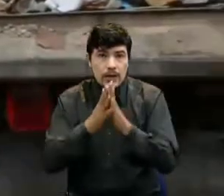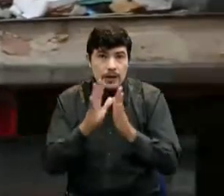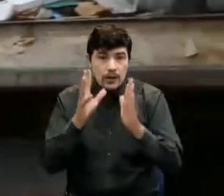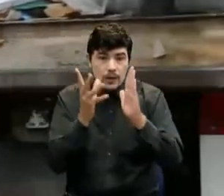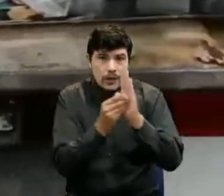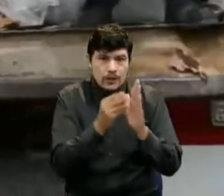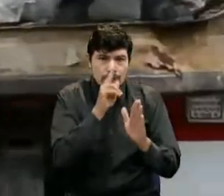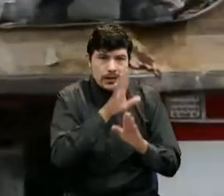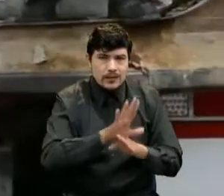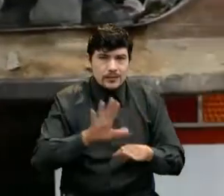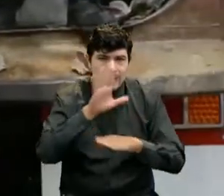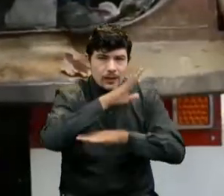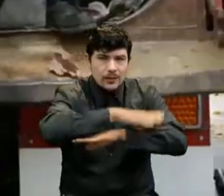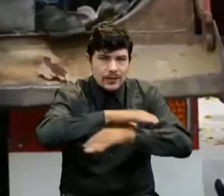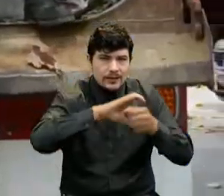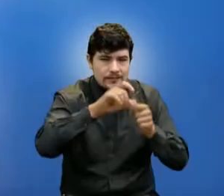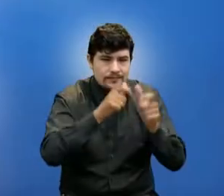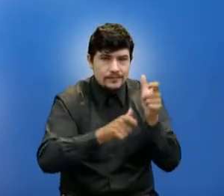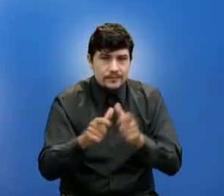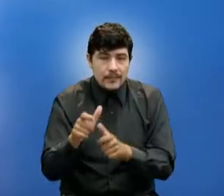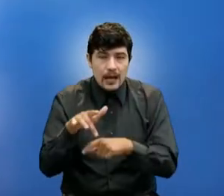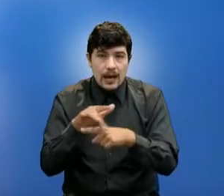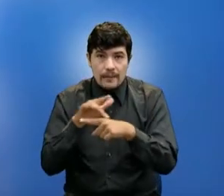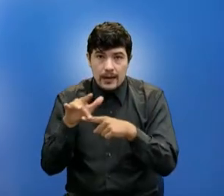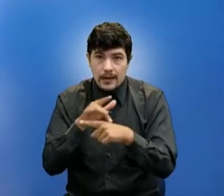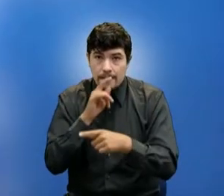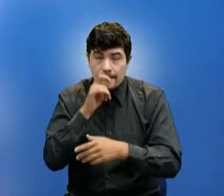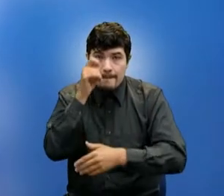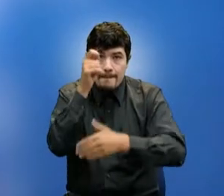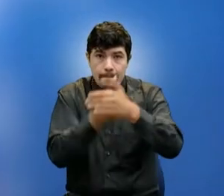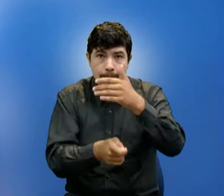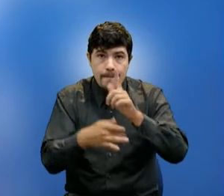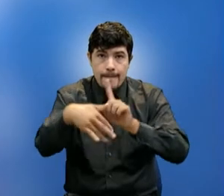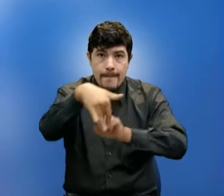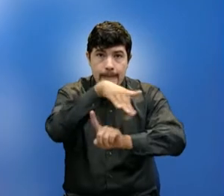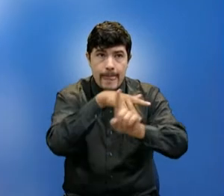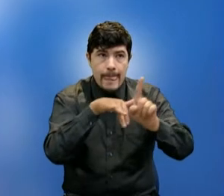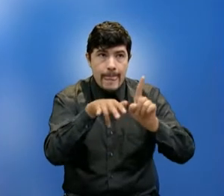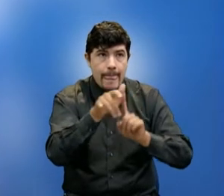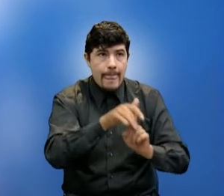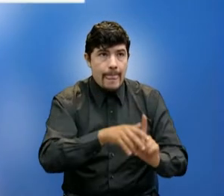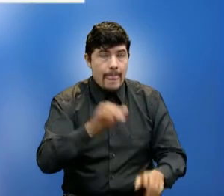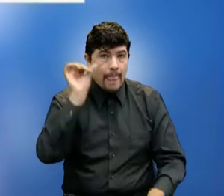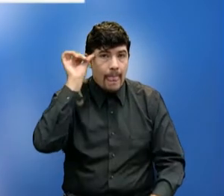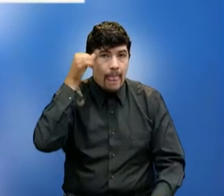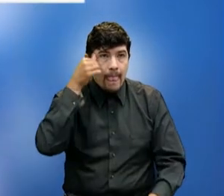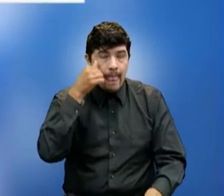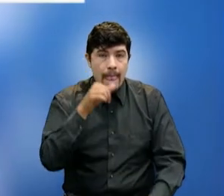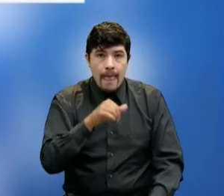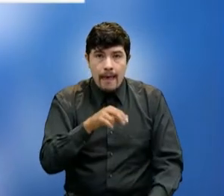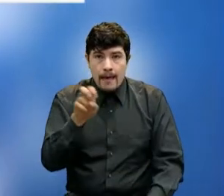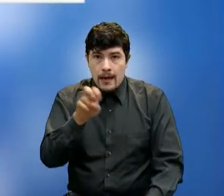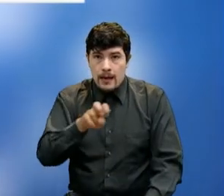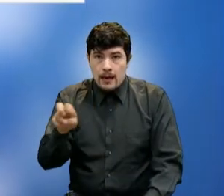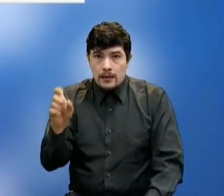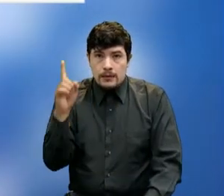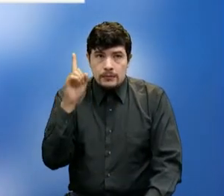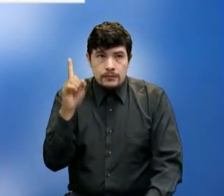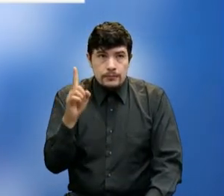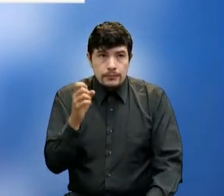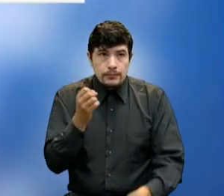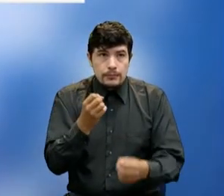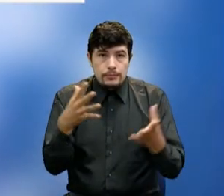Seguridad y Convivencia Ciudadana se estarían aplicando comparendos ambientales. Multa tipo 1, de un valor